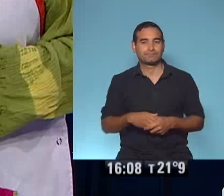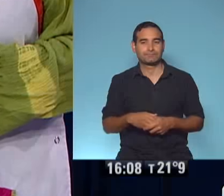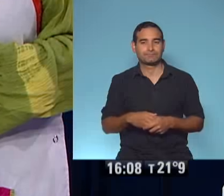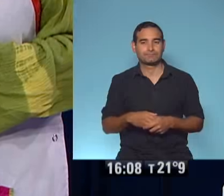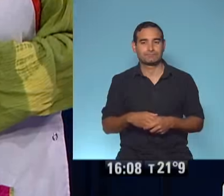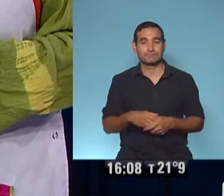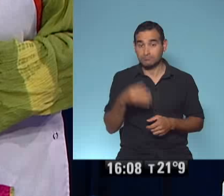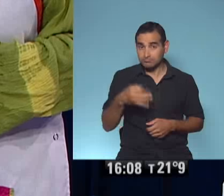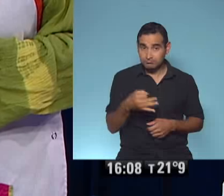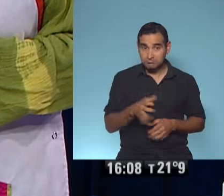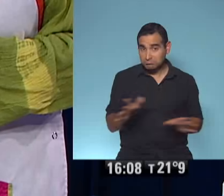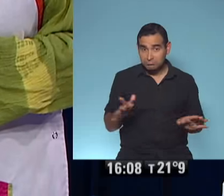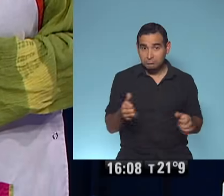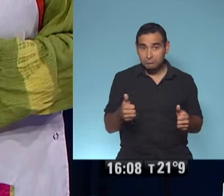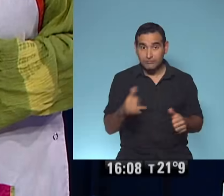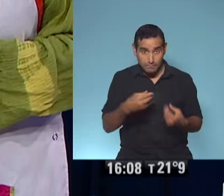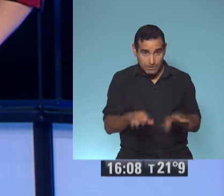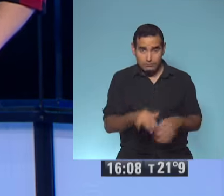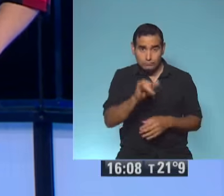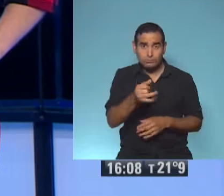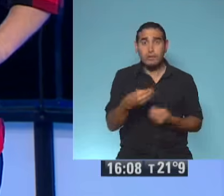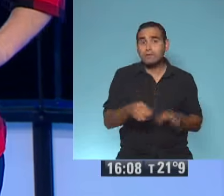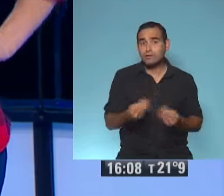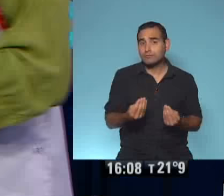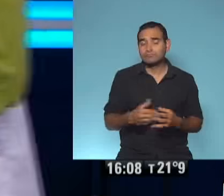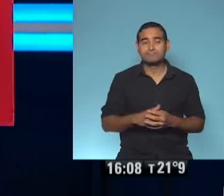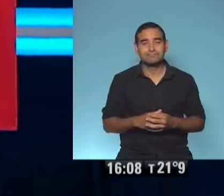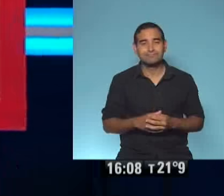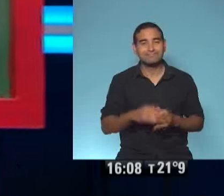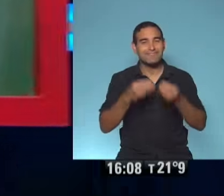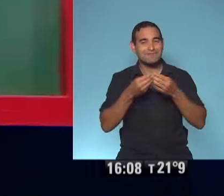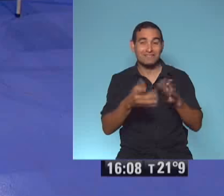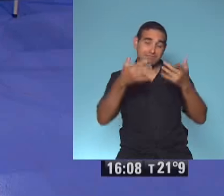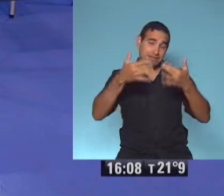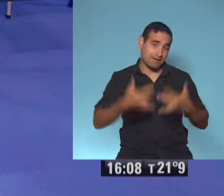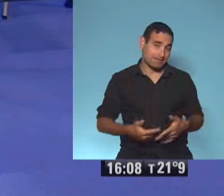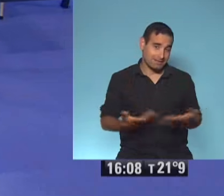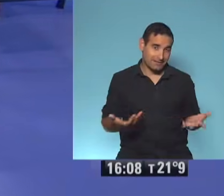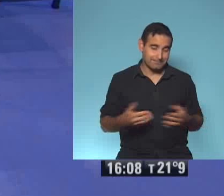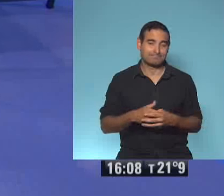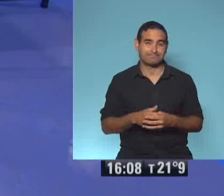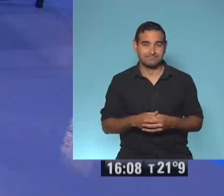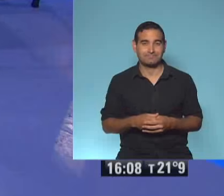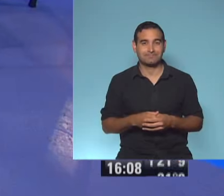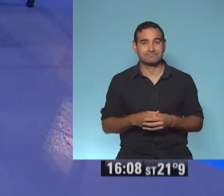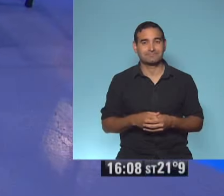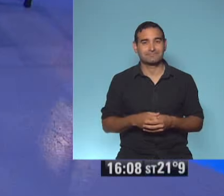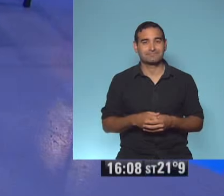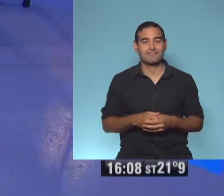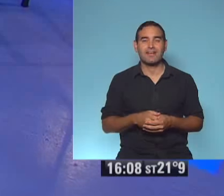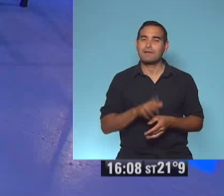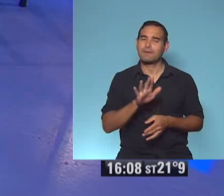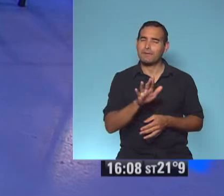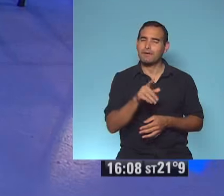Muy bien. Está genial, Ro. ¿Empezamos? ¿Por dónde empezamos? Bien, vamos a empezar con matemáticas, como les dije. Ok. Pero en realidad, ¿qué